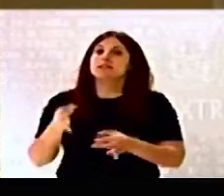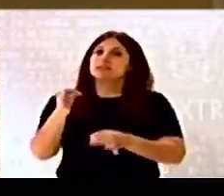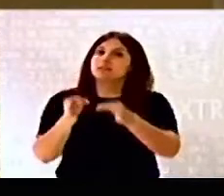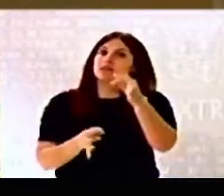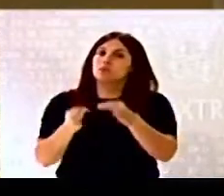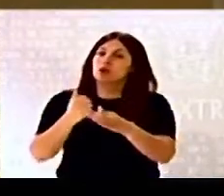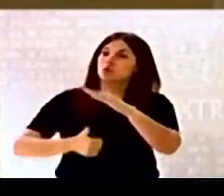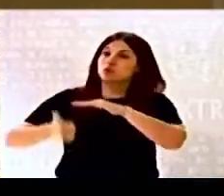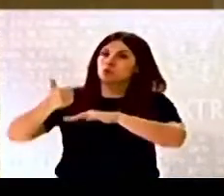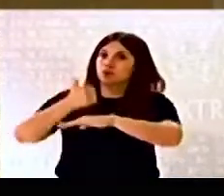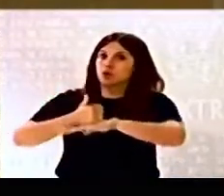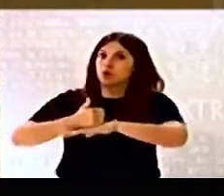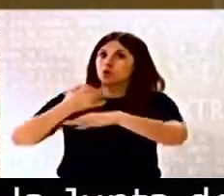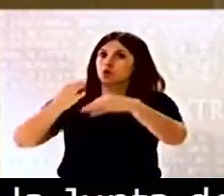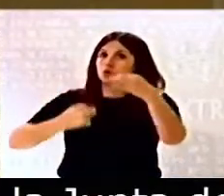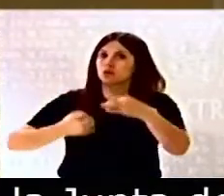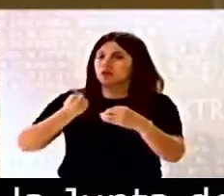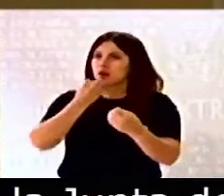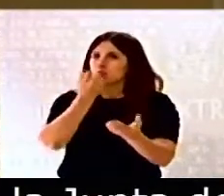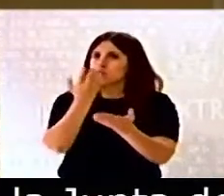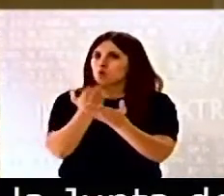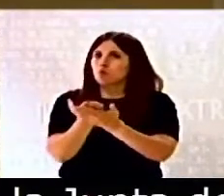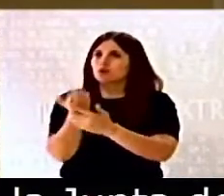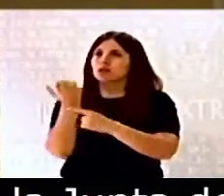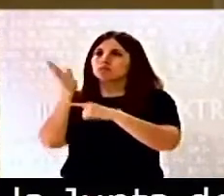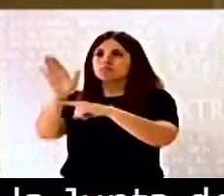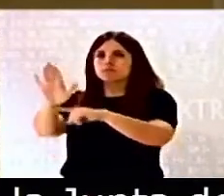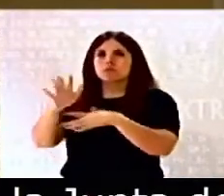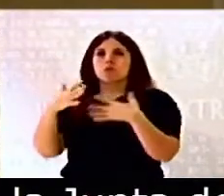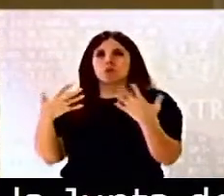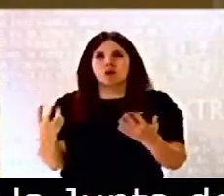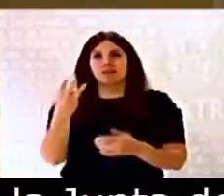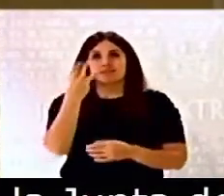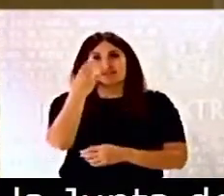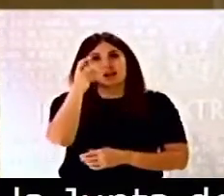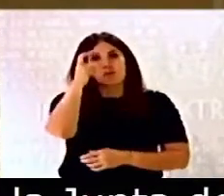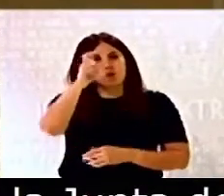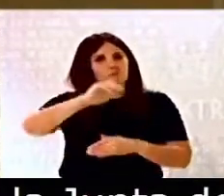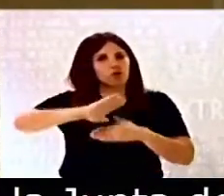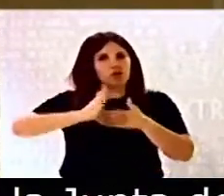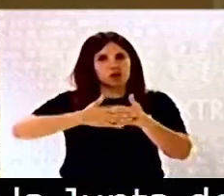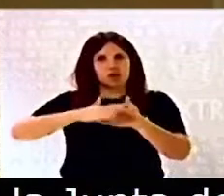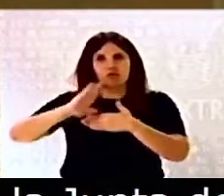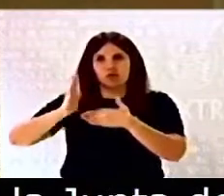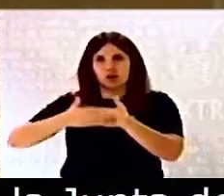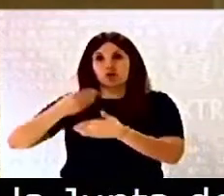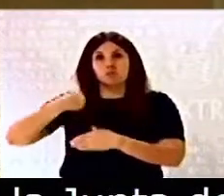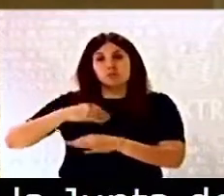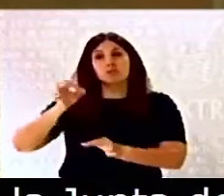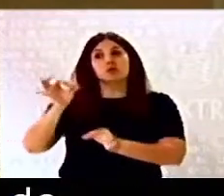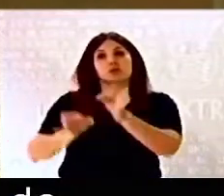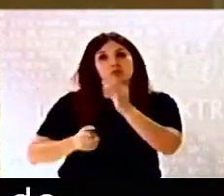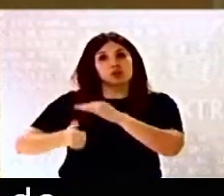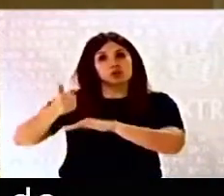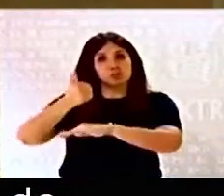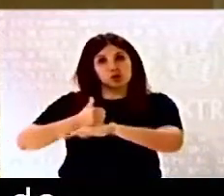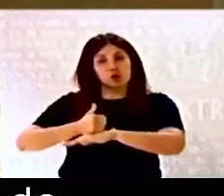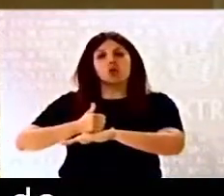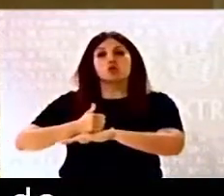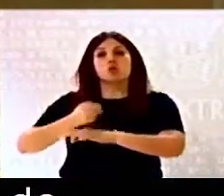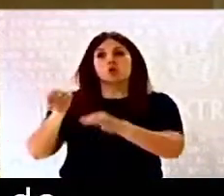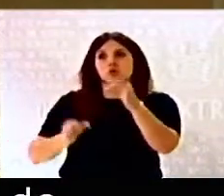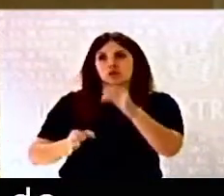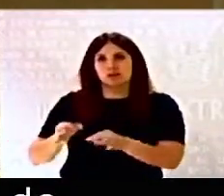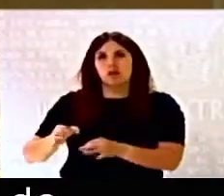Justicia la propuesta de perimetración de 3 localidades que ha sido ratificada por el Tribunal Superior de Justicia y